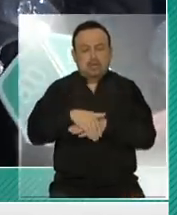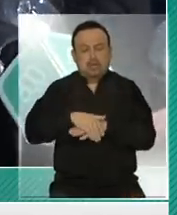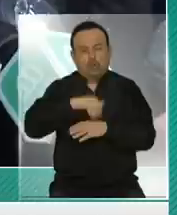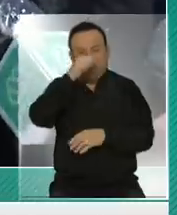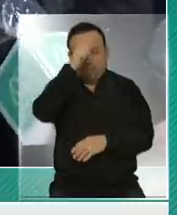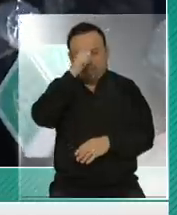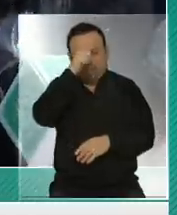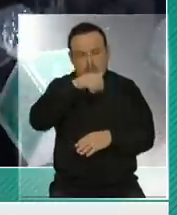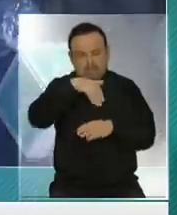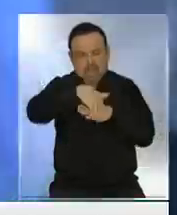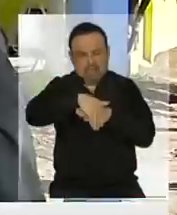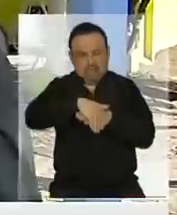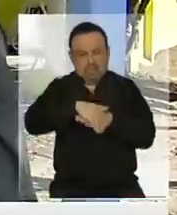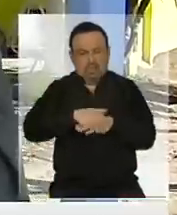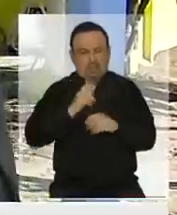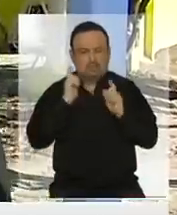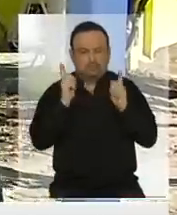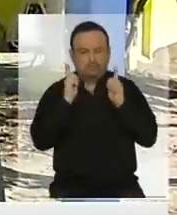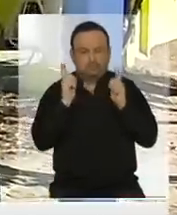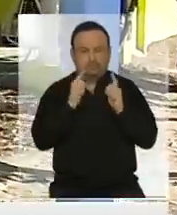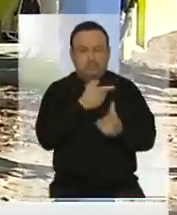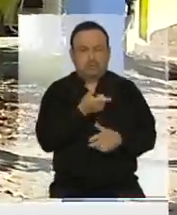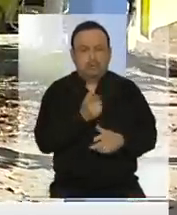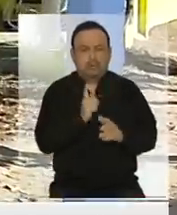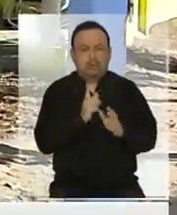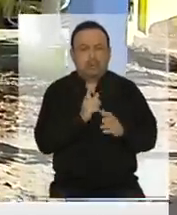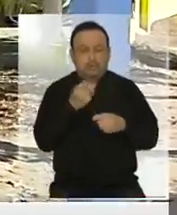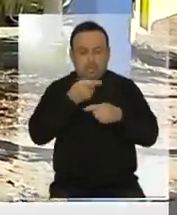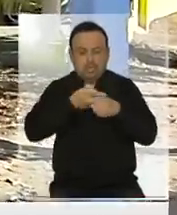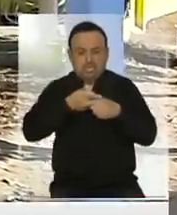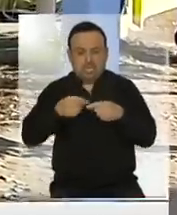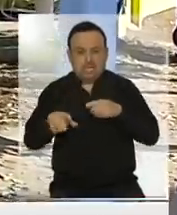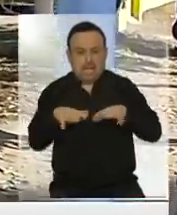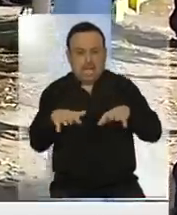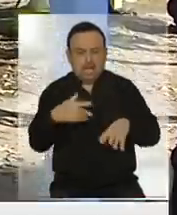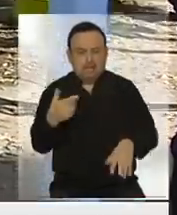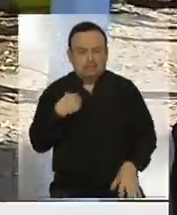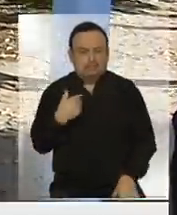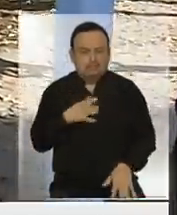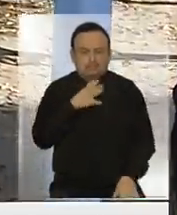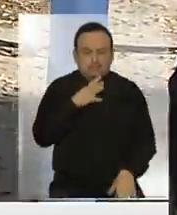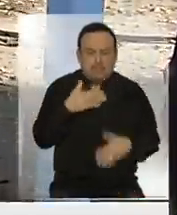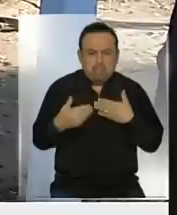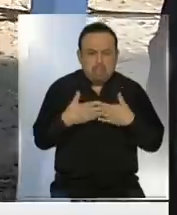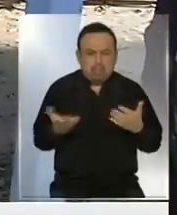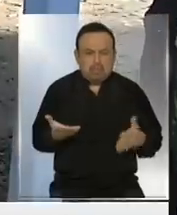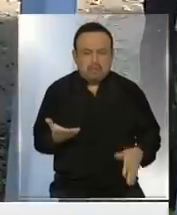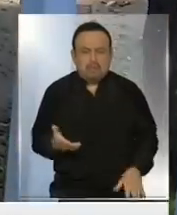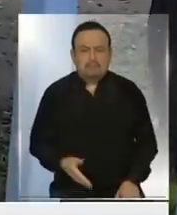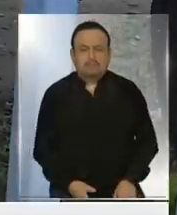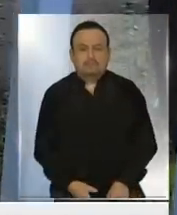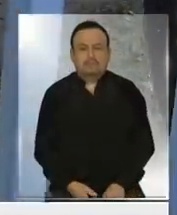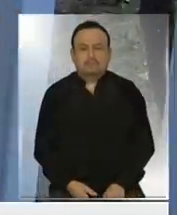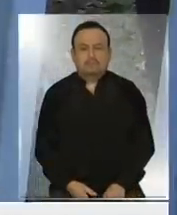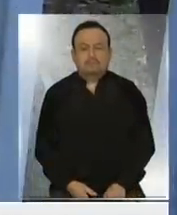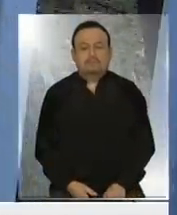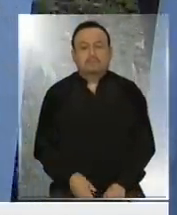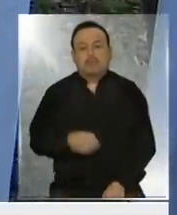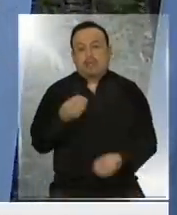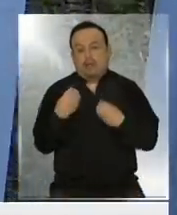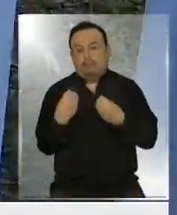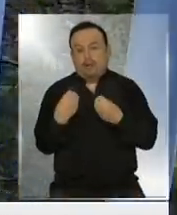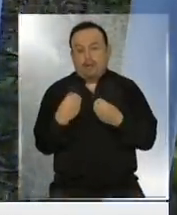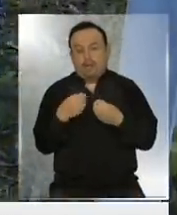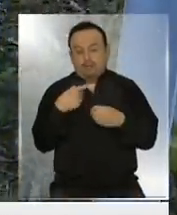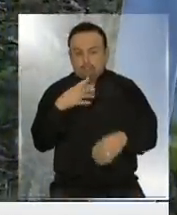domingos sobre todo y se estaba haciendo como toda la semana y no sabíamos de dónde era entonces igual es bueno de